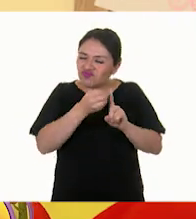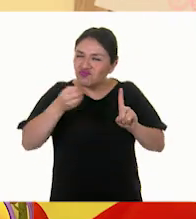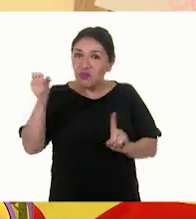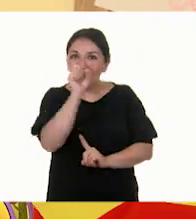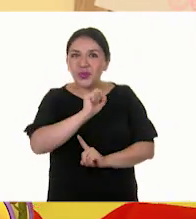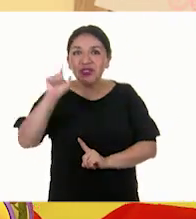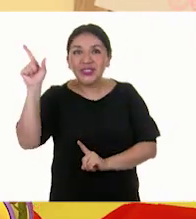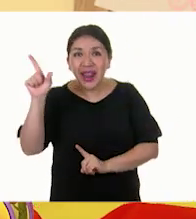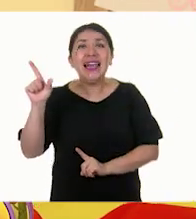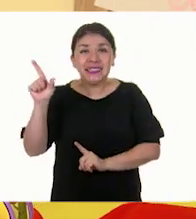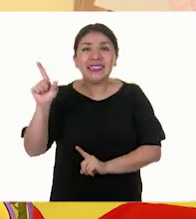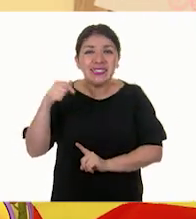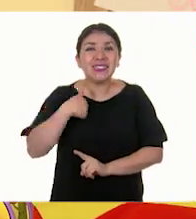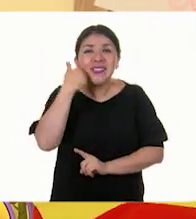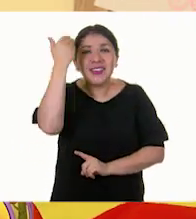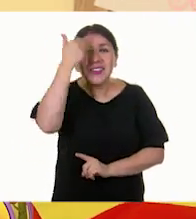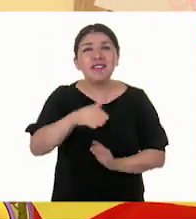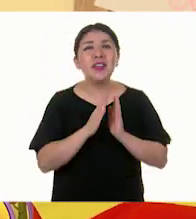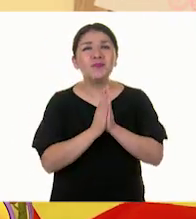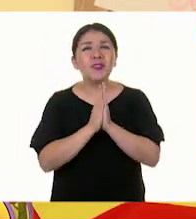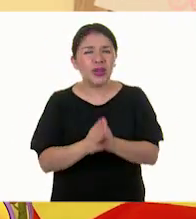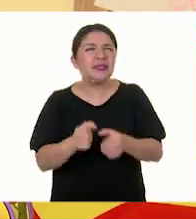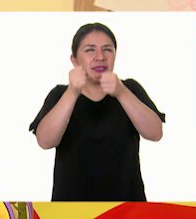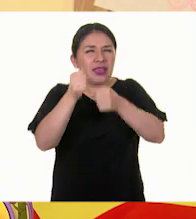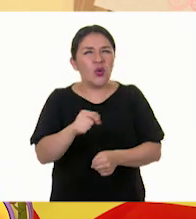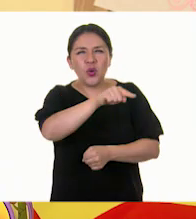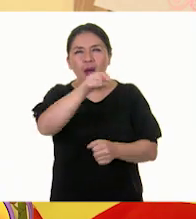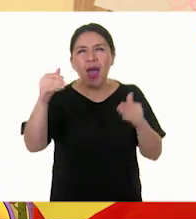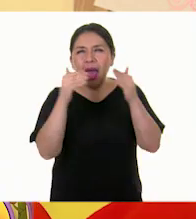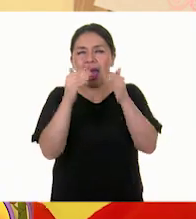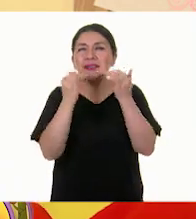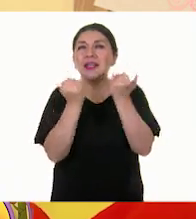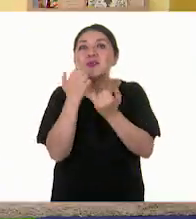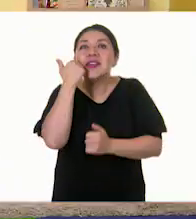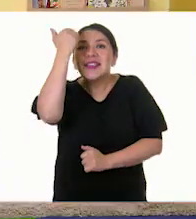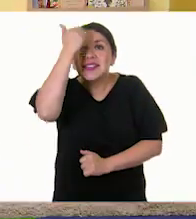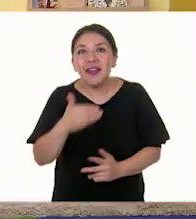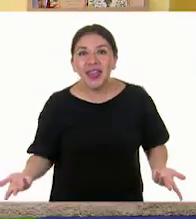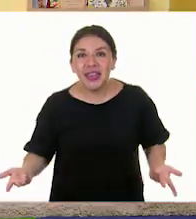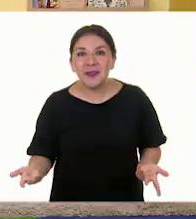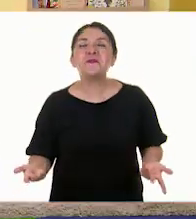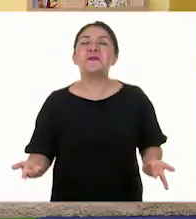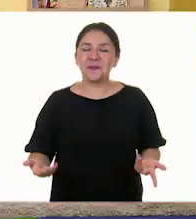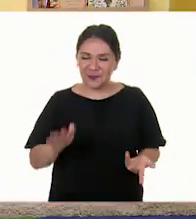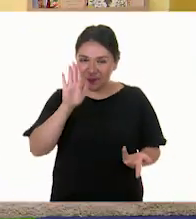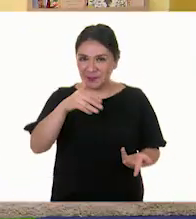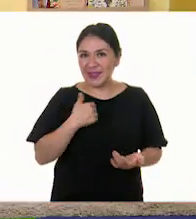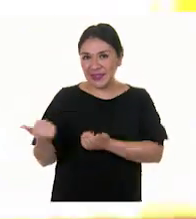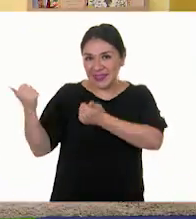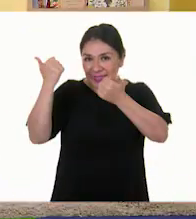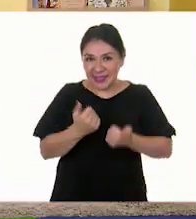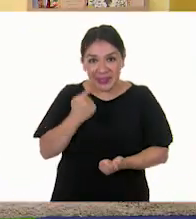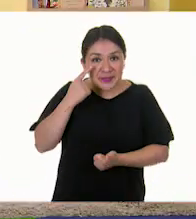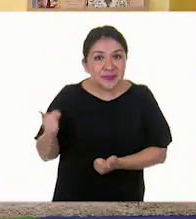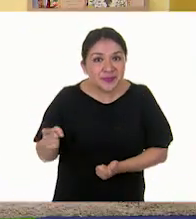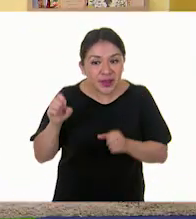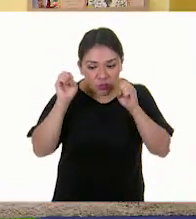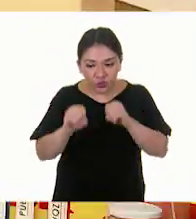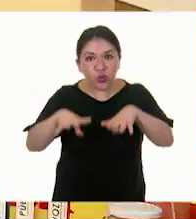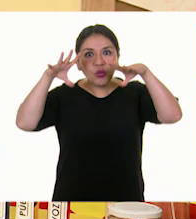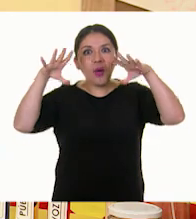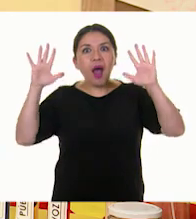¡Sí! ¡Claro que me encantaría! Y seguro en casa también lo quieren saber. Pues aquí lo traigo.